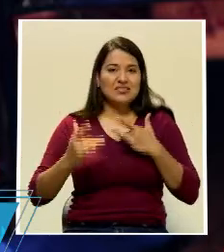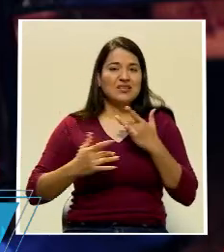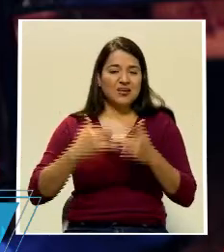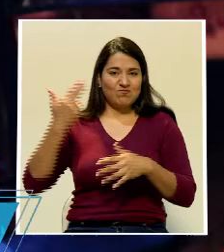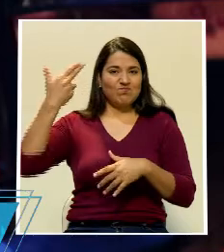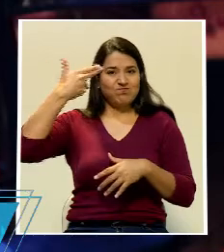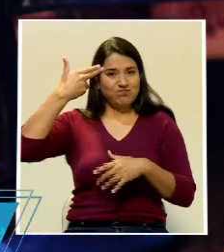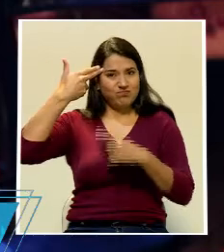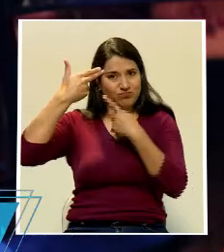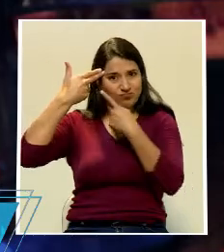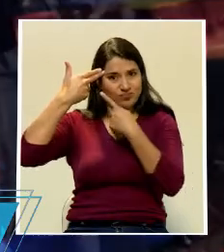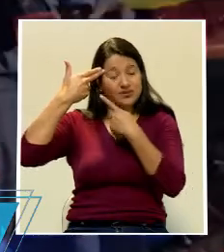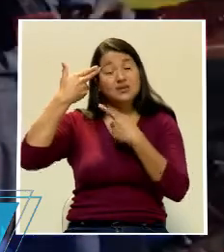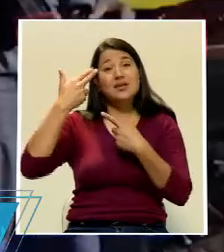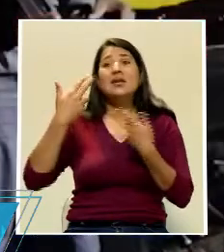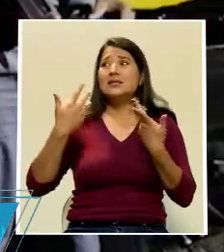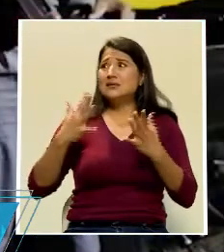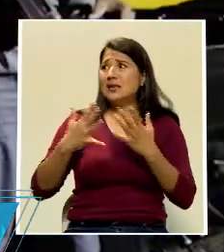han asaltado.